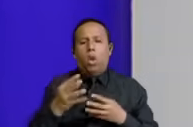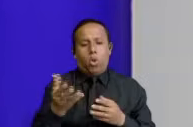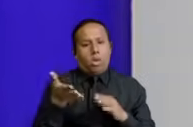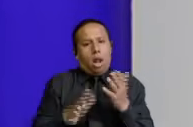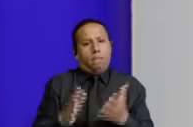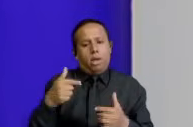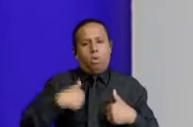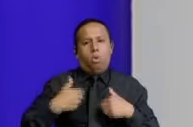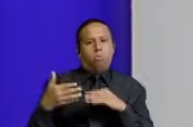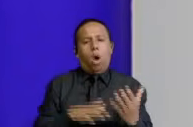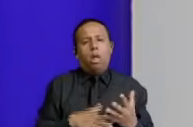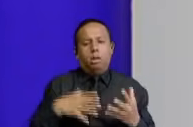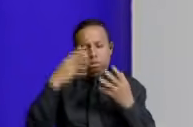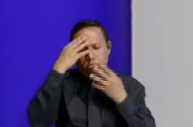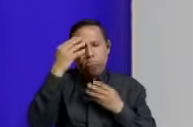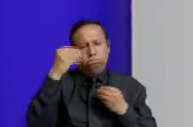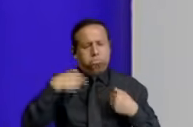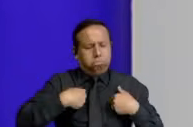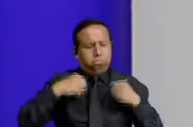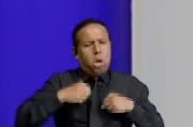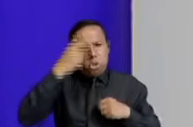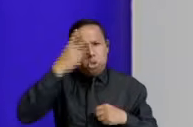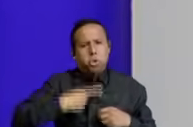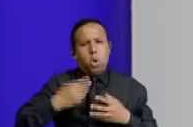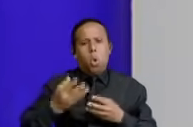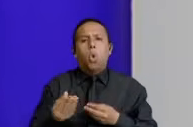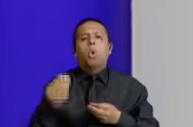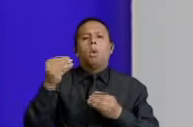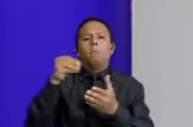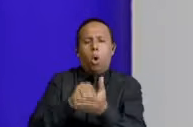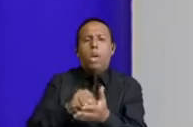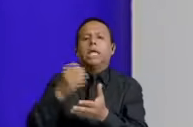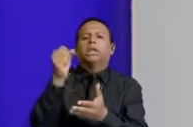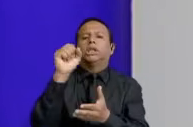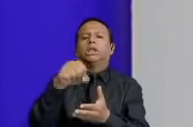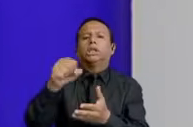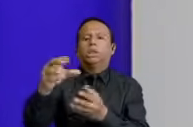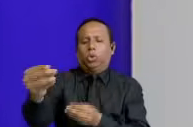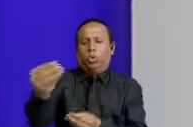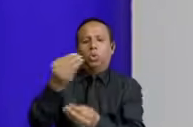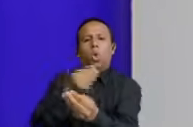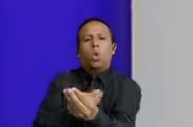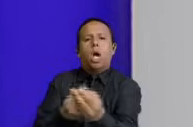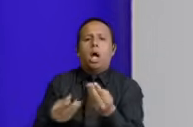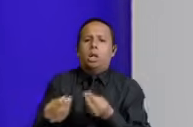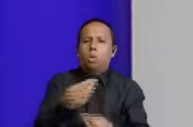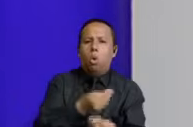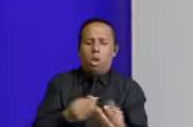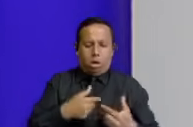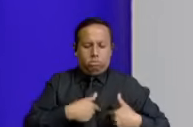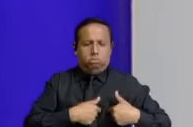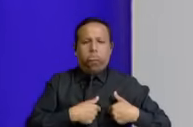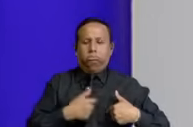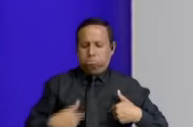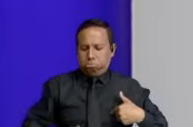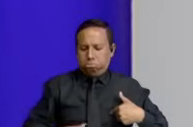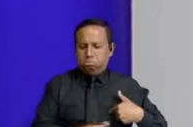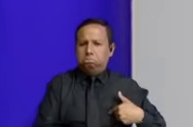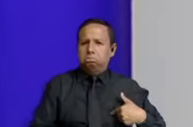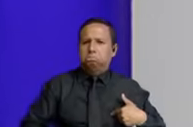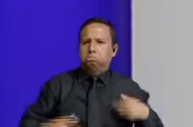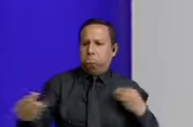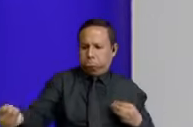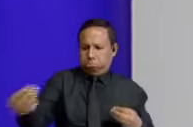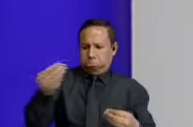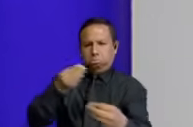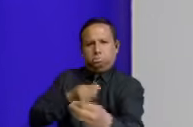decaído la tasa de donantes sí a pesar de que hemos tenido alertas y probables donantes efectivos no han sido posibles porque